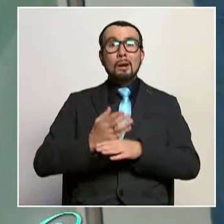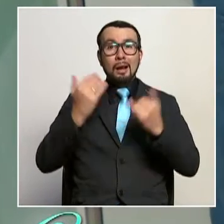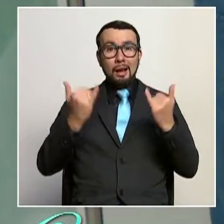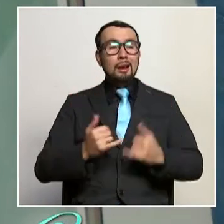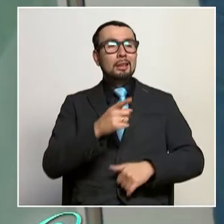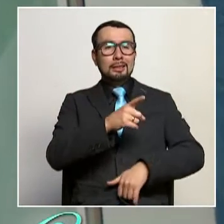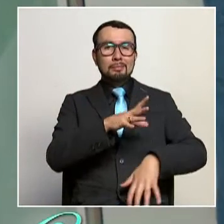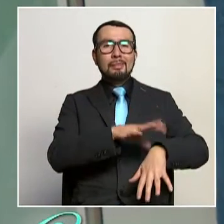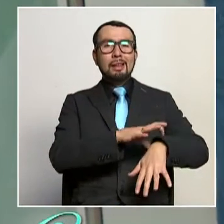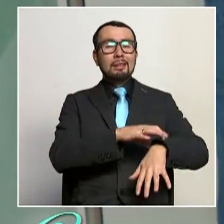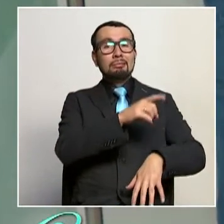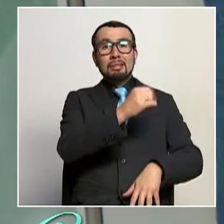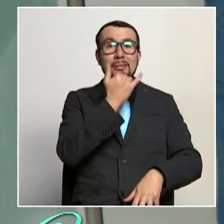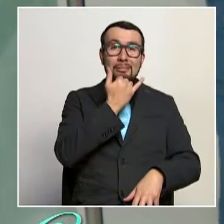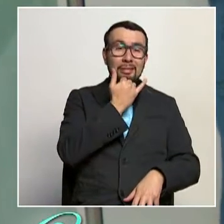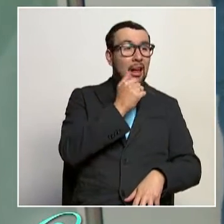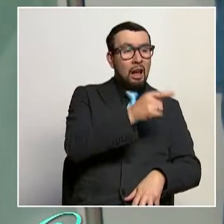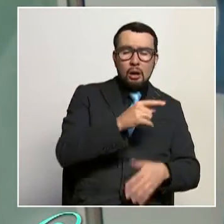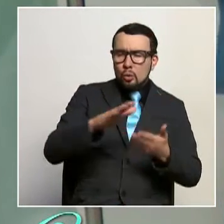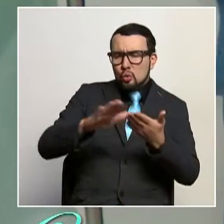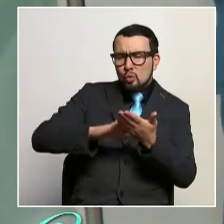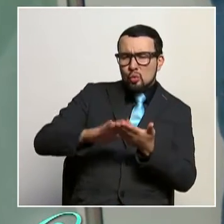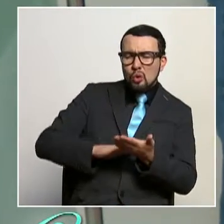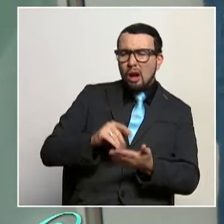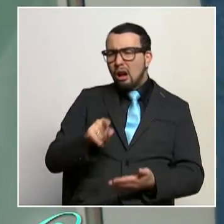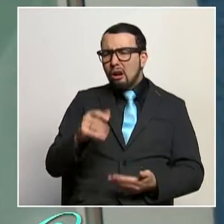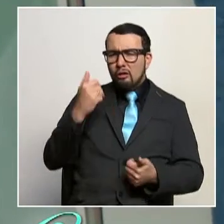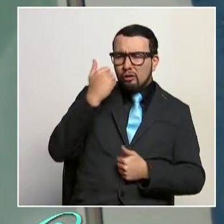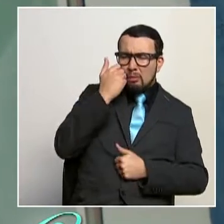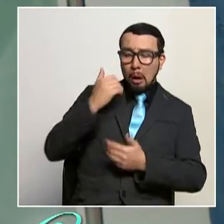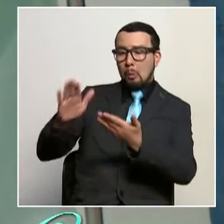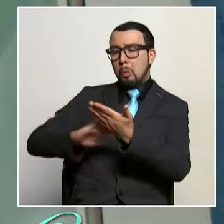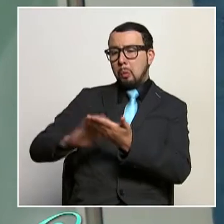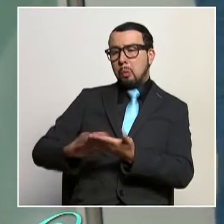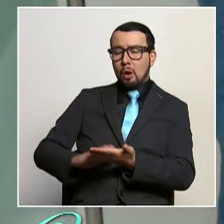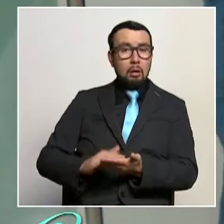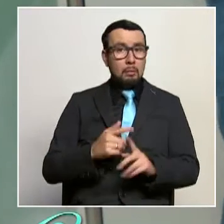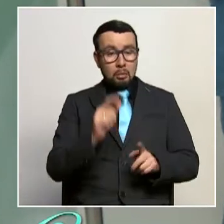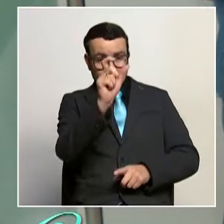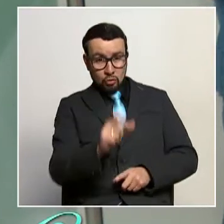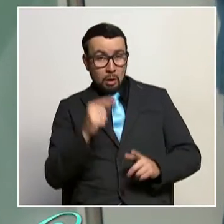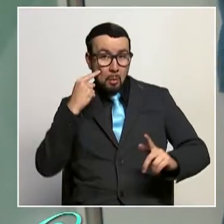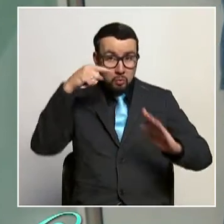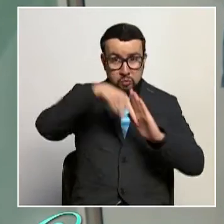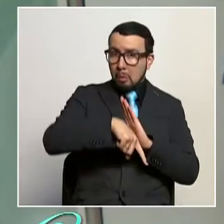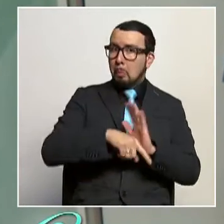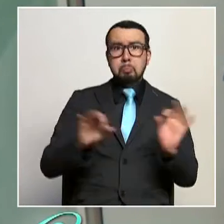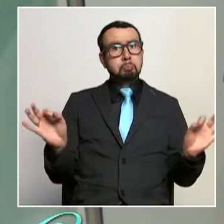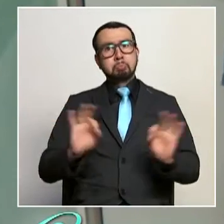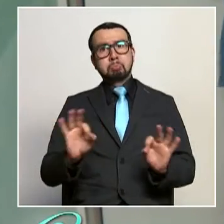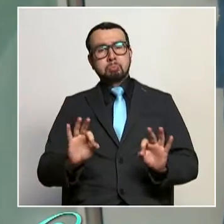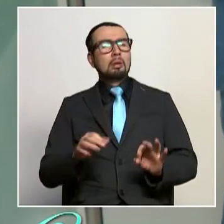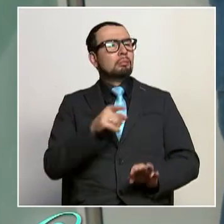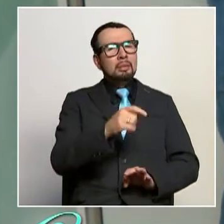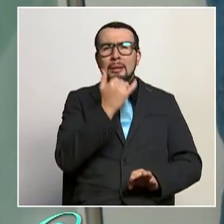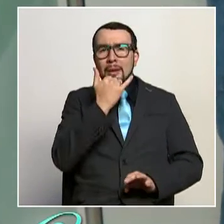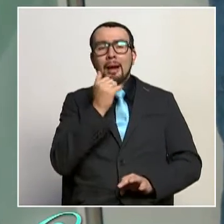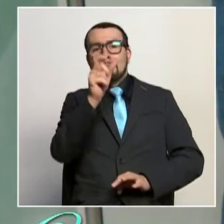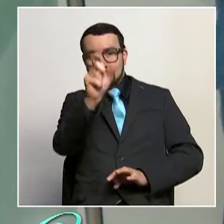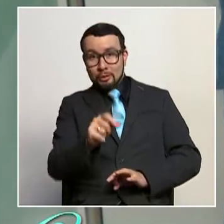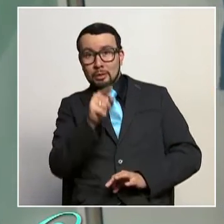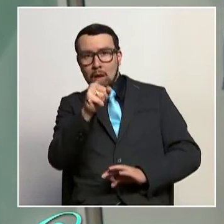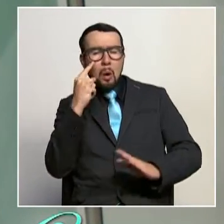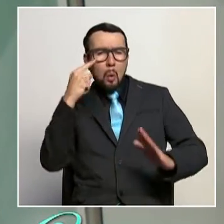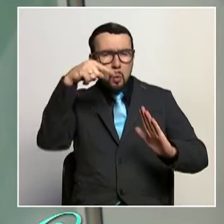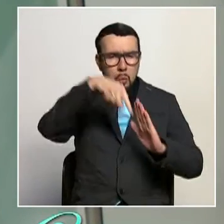medicina, que la medicina se ha dedicado a tratar enfermedades y no trata pacientes. Nosotros lo que estamos tratando aquí es